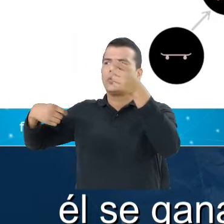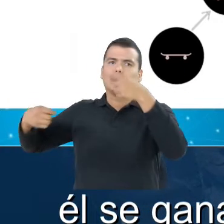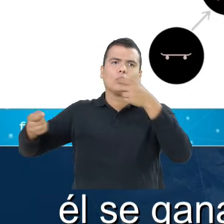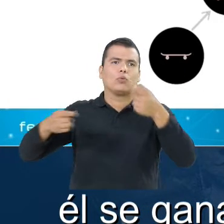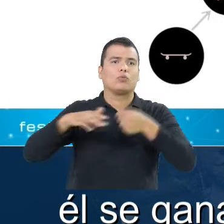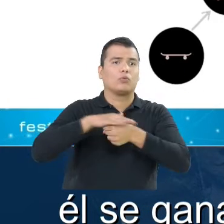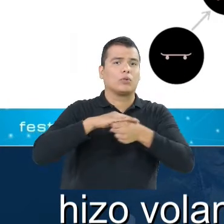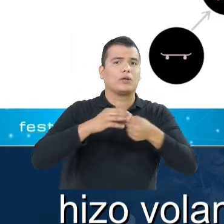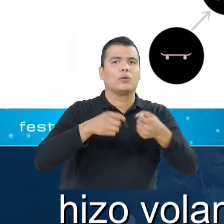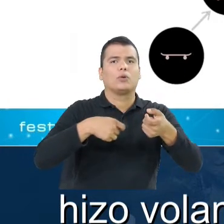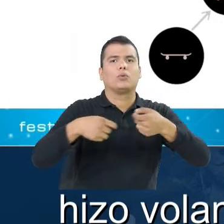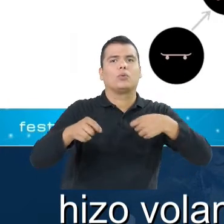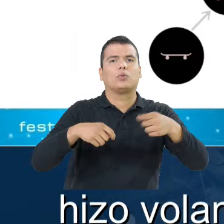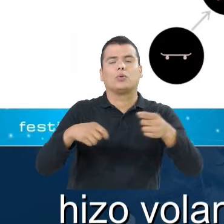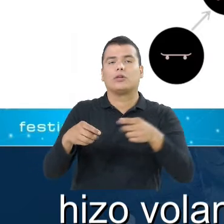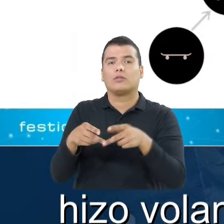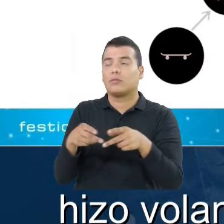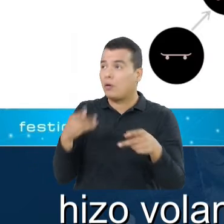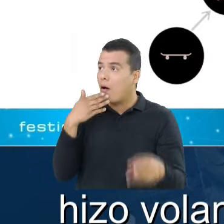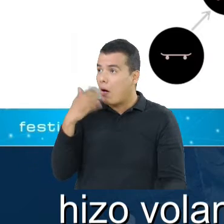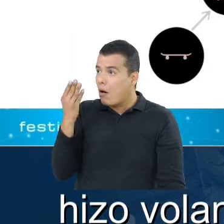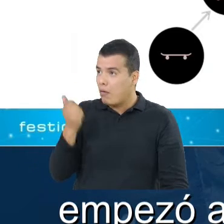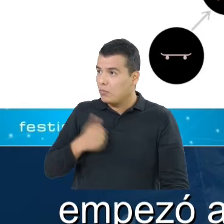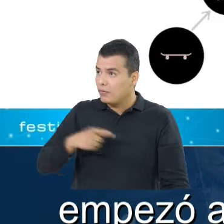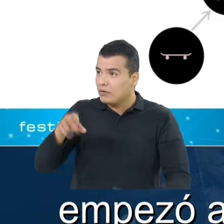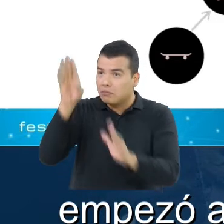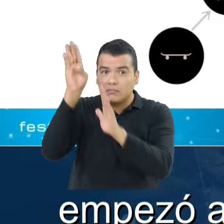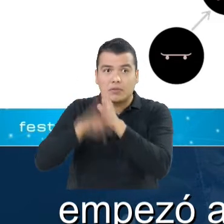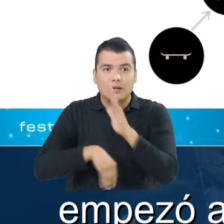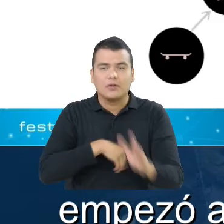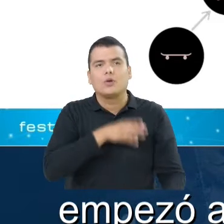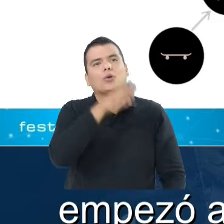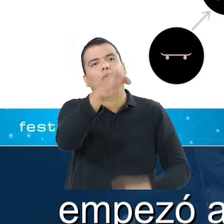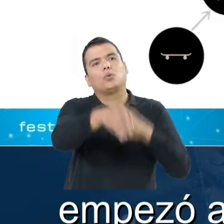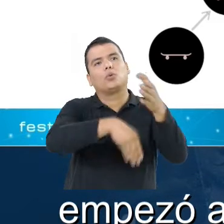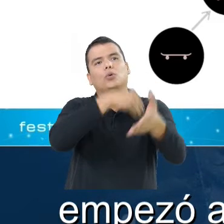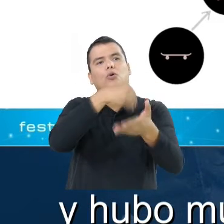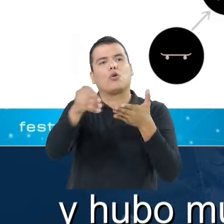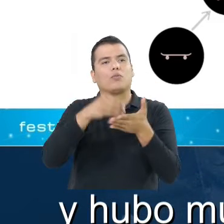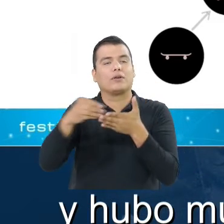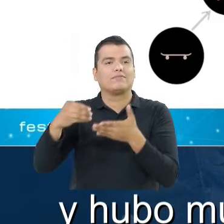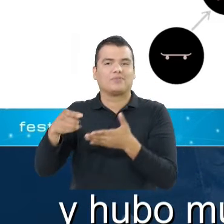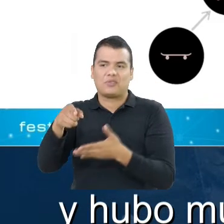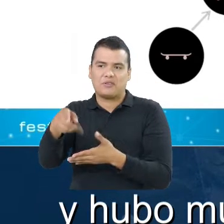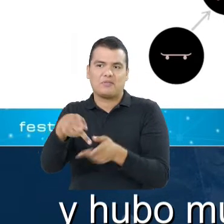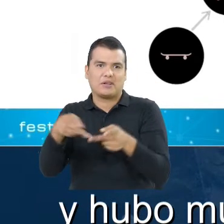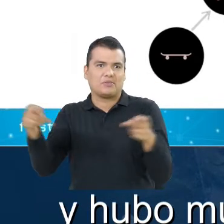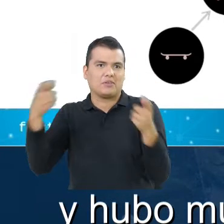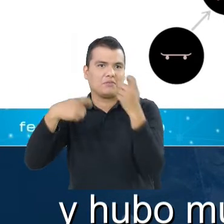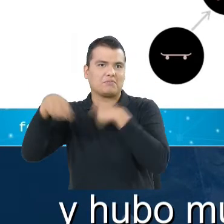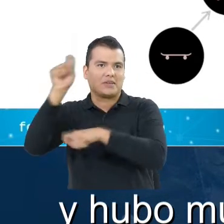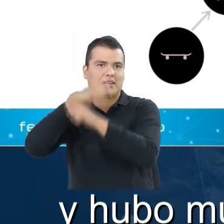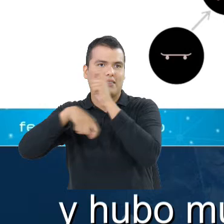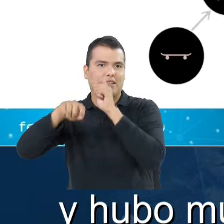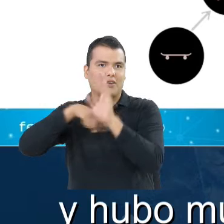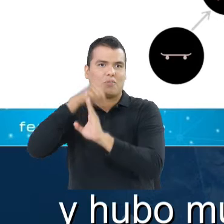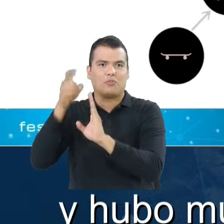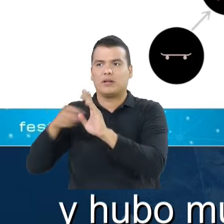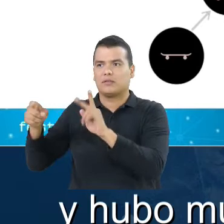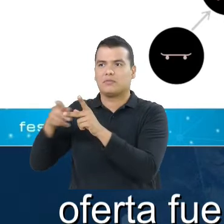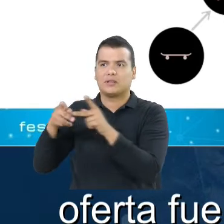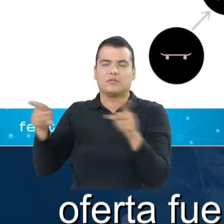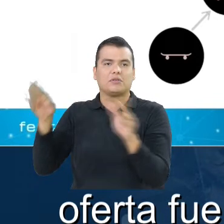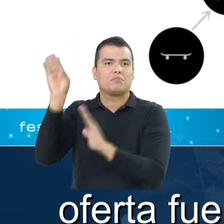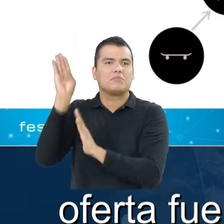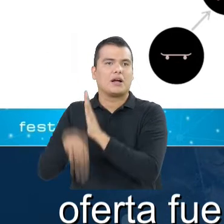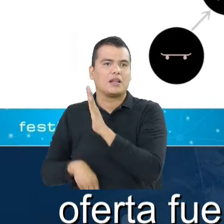barrio y hubo mucha gente que aprovechó esa oferta, fue a la pizzería y todos ganaron. Las personas compraron pizza más barata, el señor de la pizza